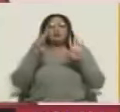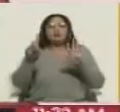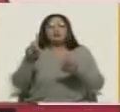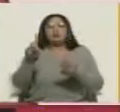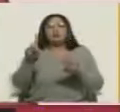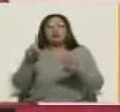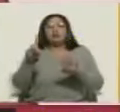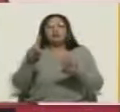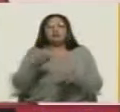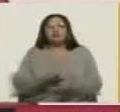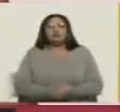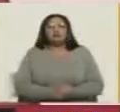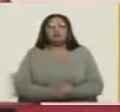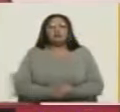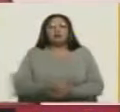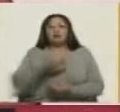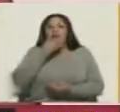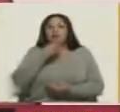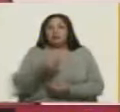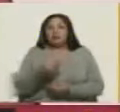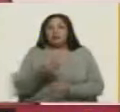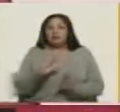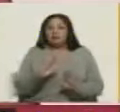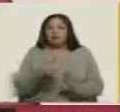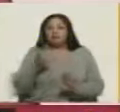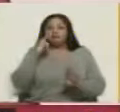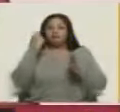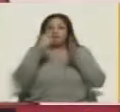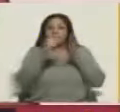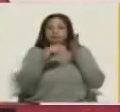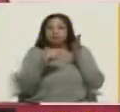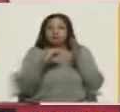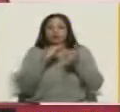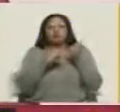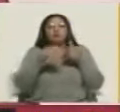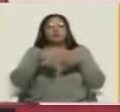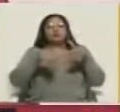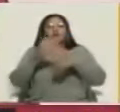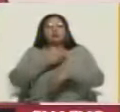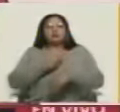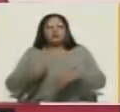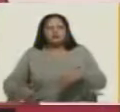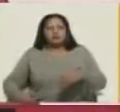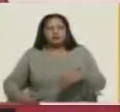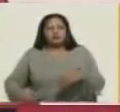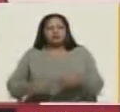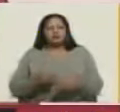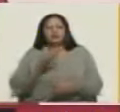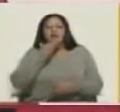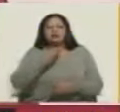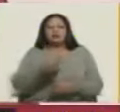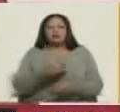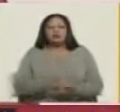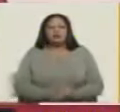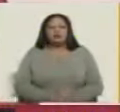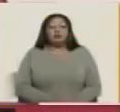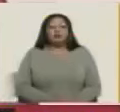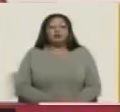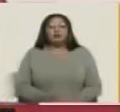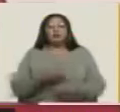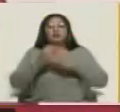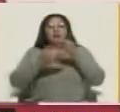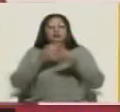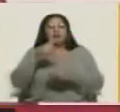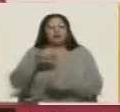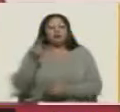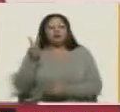diciembre. Si saquen la cuenta, la última elección presidencial en diciembre, que se realizó en diciembre en